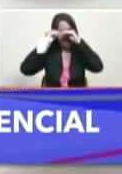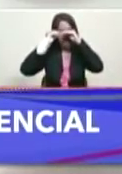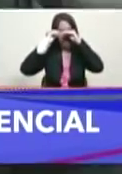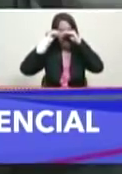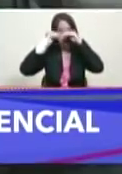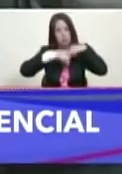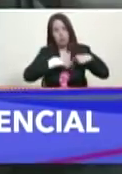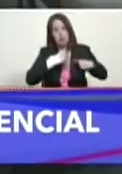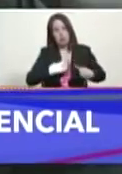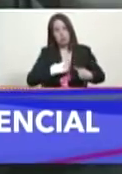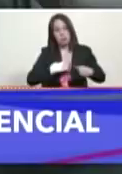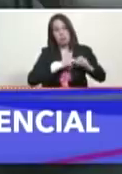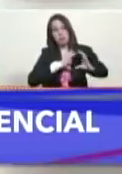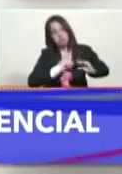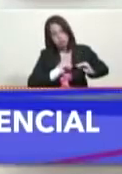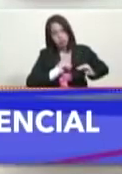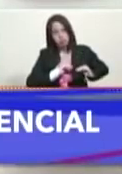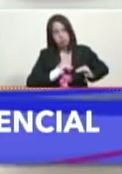el corazón.